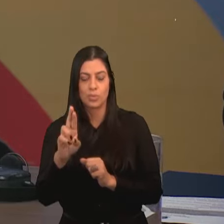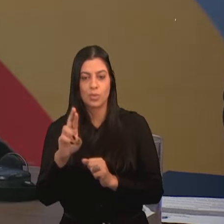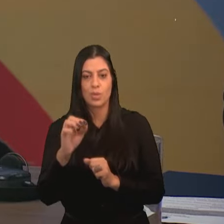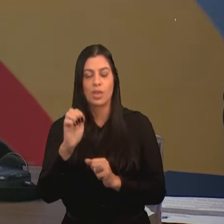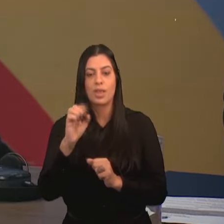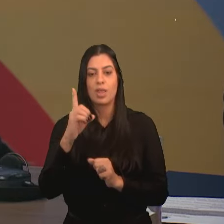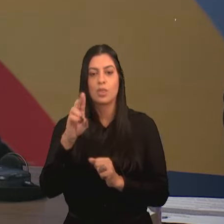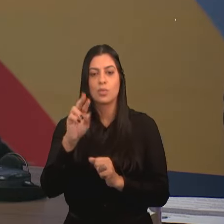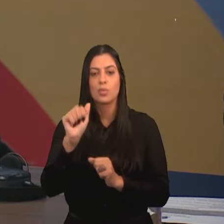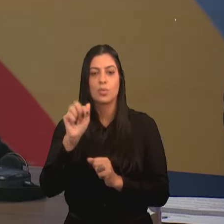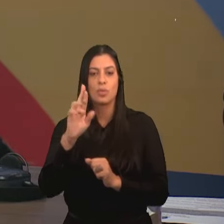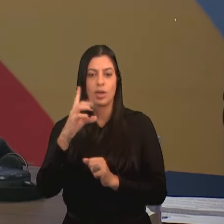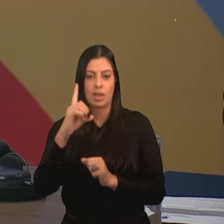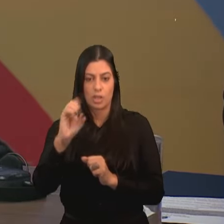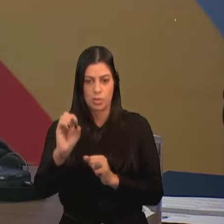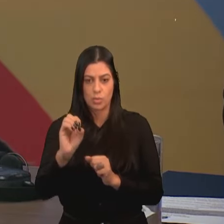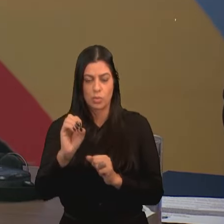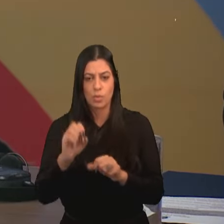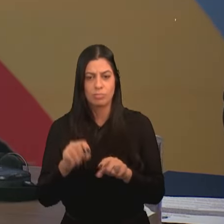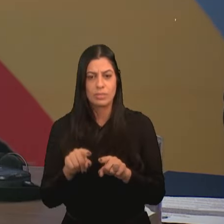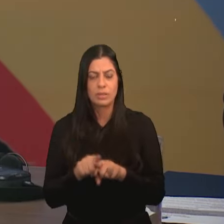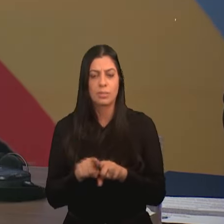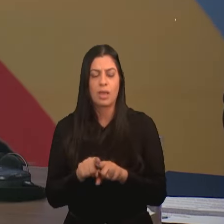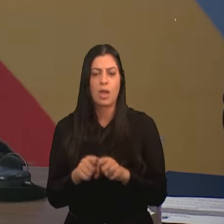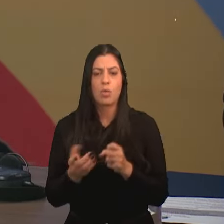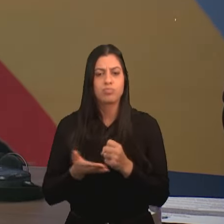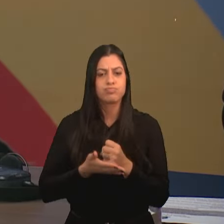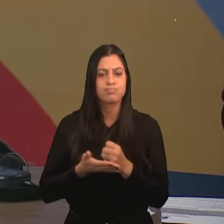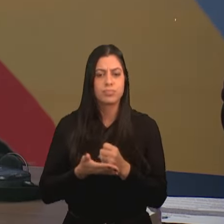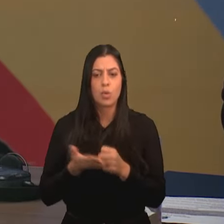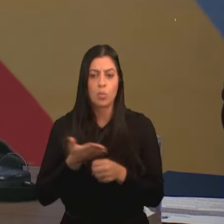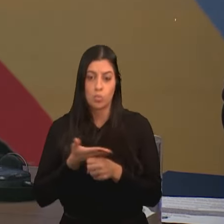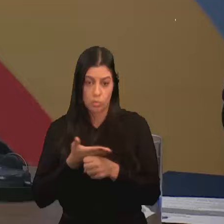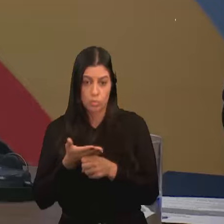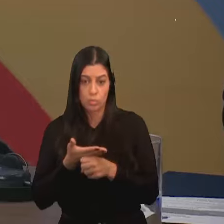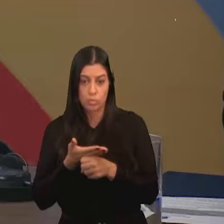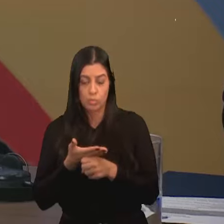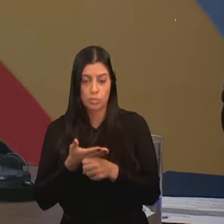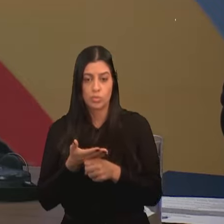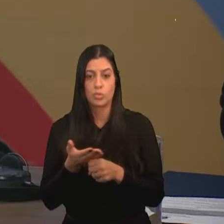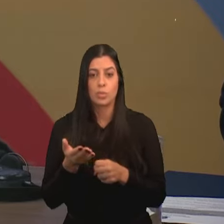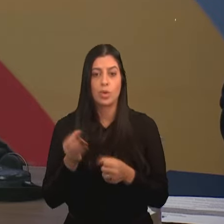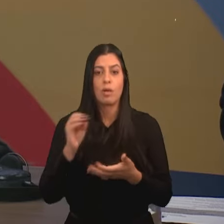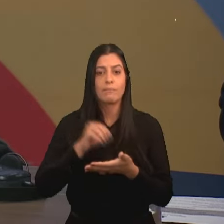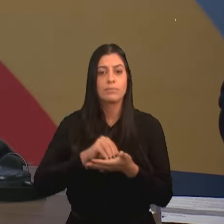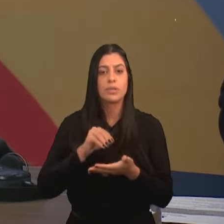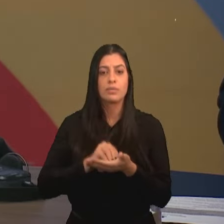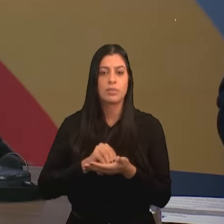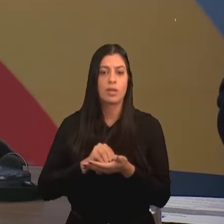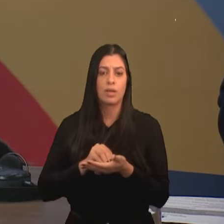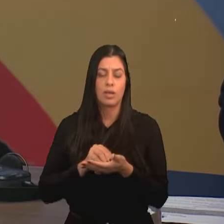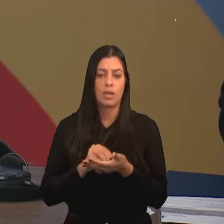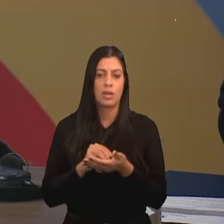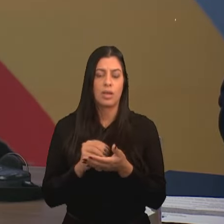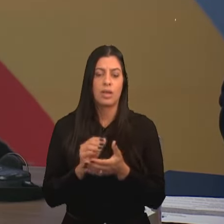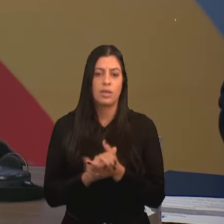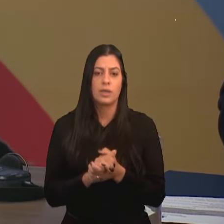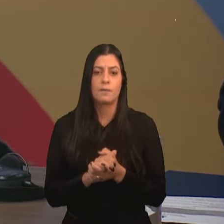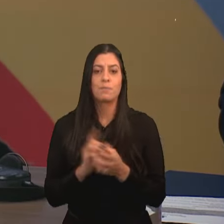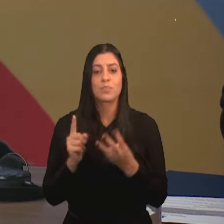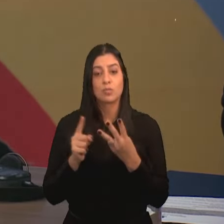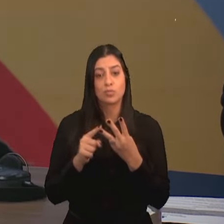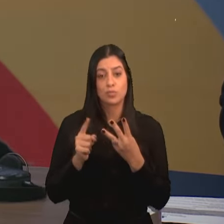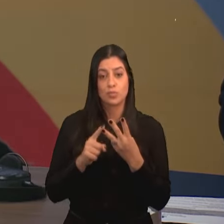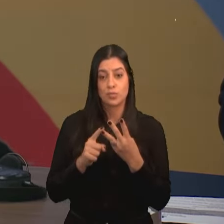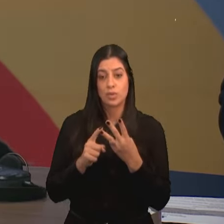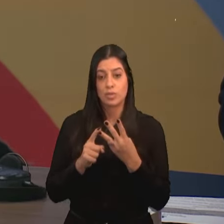necesitamos realmente avanzar en los dos frentes. El último déficit que les quería comentar es normativo en las